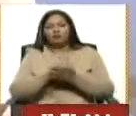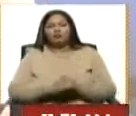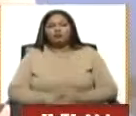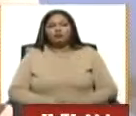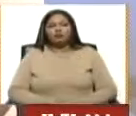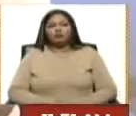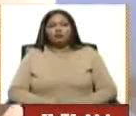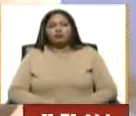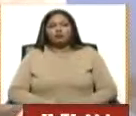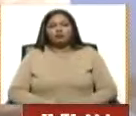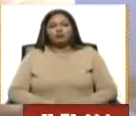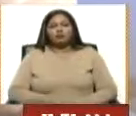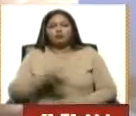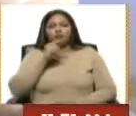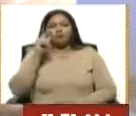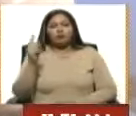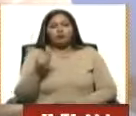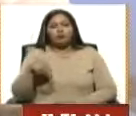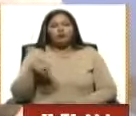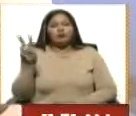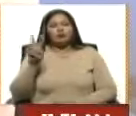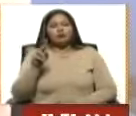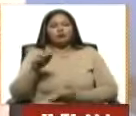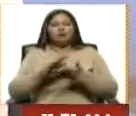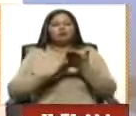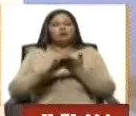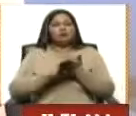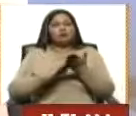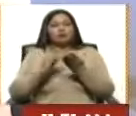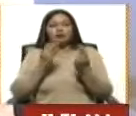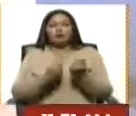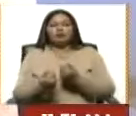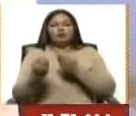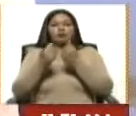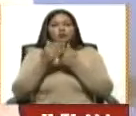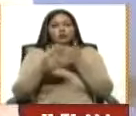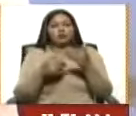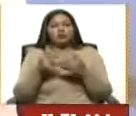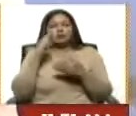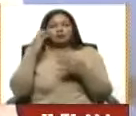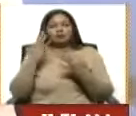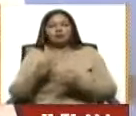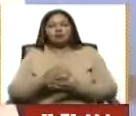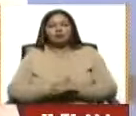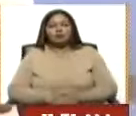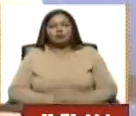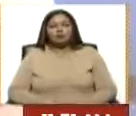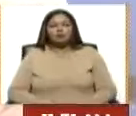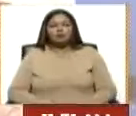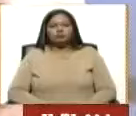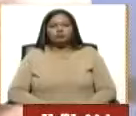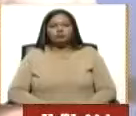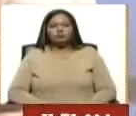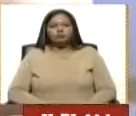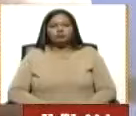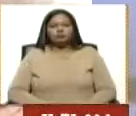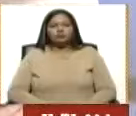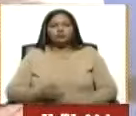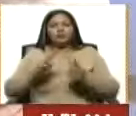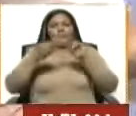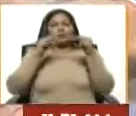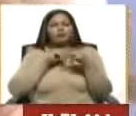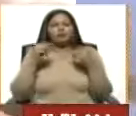han venido a Venezuela, no comprenderían el nivel de recuperación económica, de seguridad, de paz que estamos viviendo en las calles,